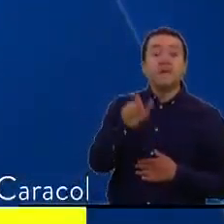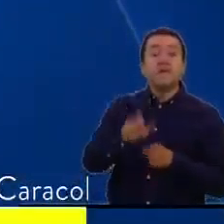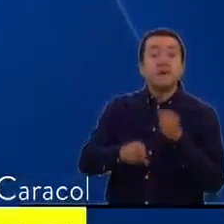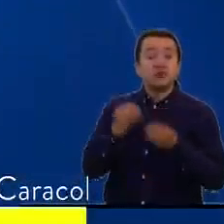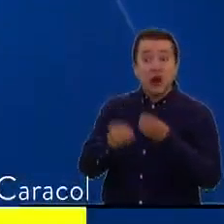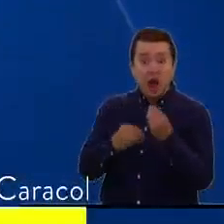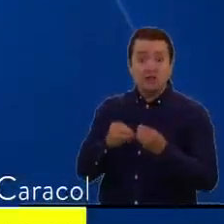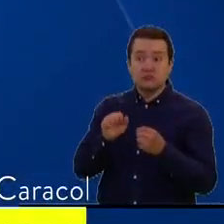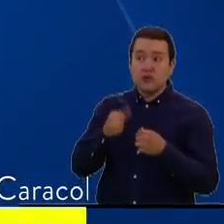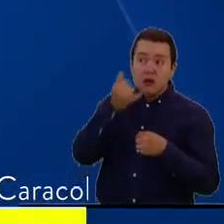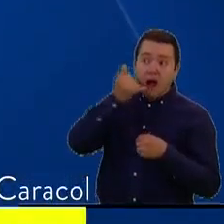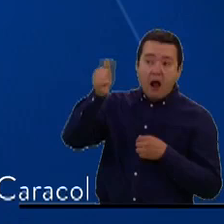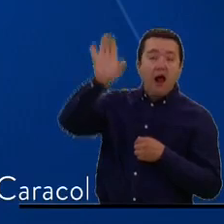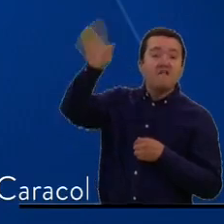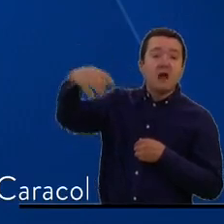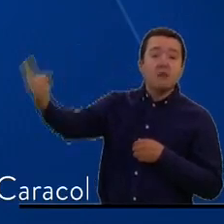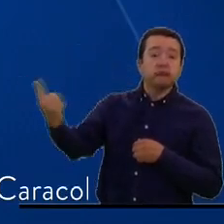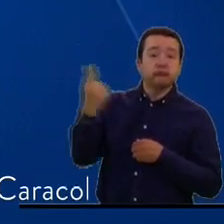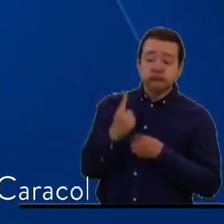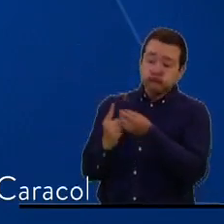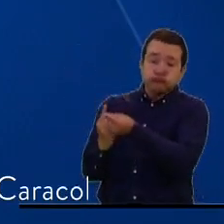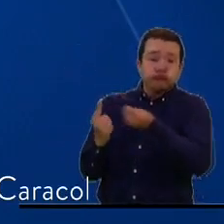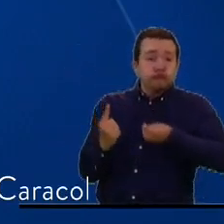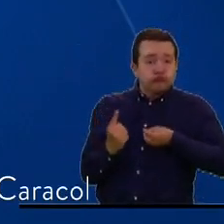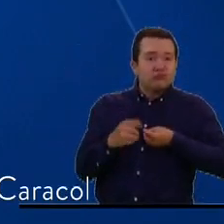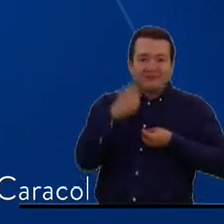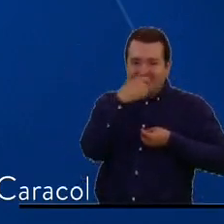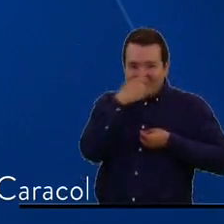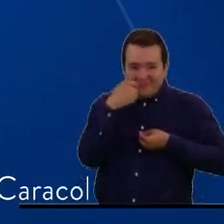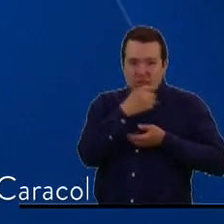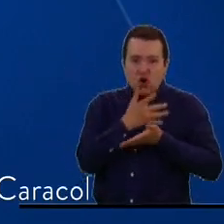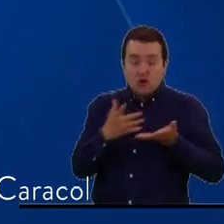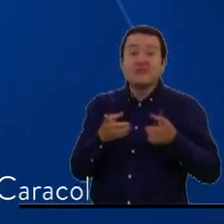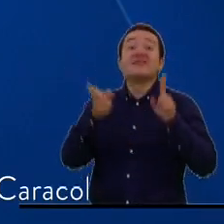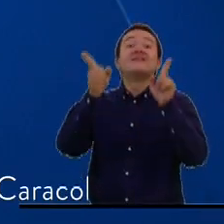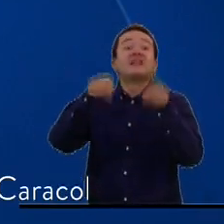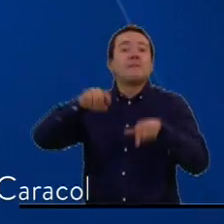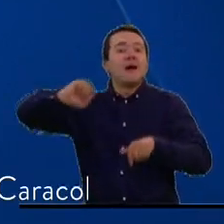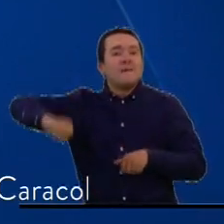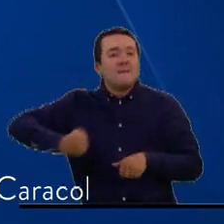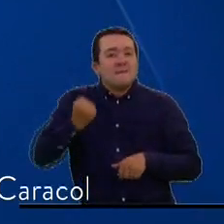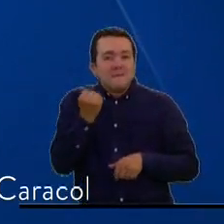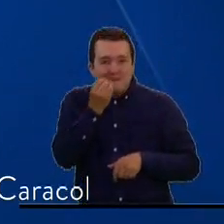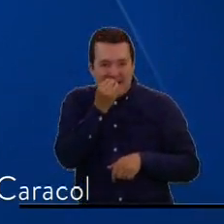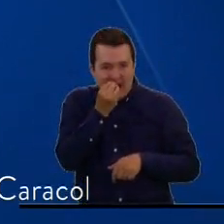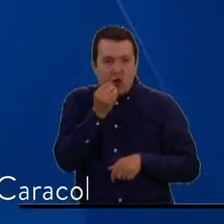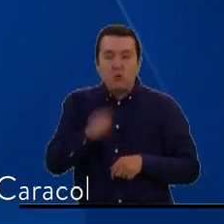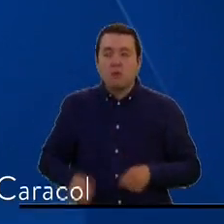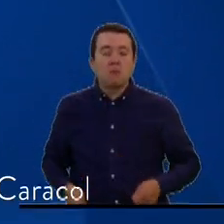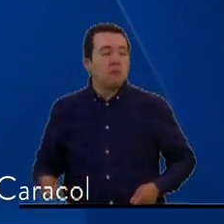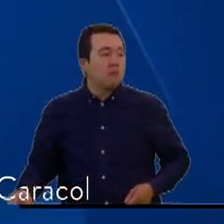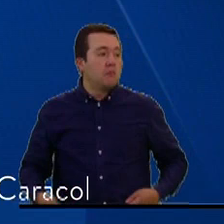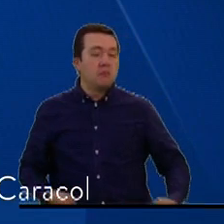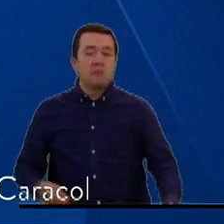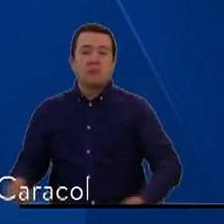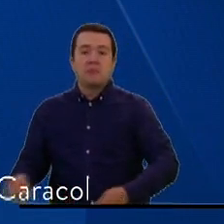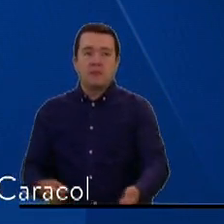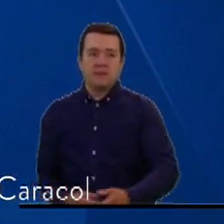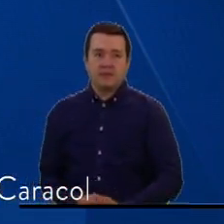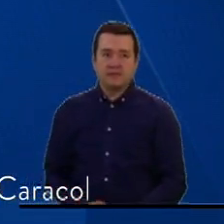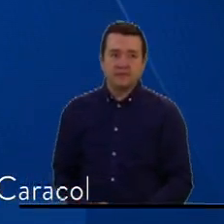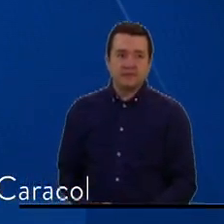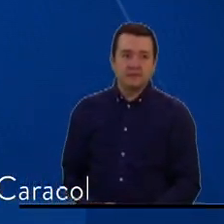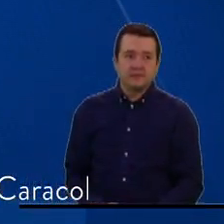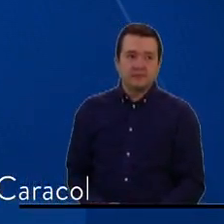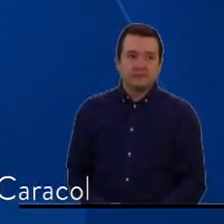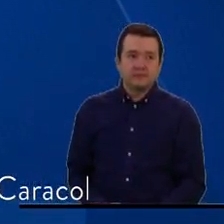domicilio, pero también se camuflaban en algunas plazas de mercado para distribuir al menudeo los alucinógenos. ¿Sale alguna compra de los